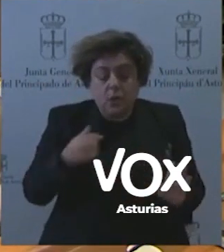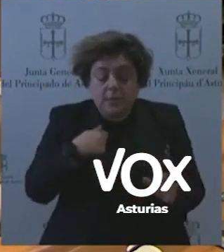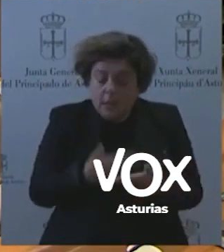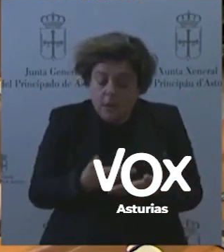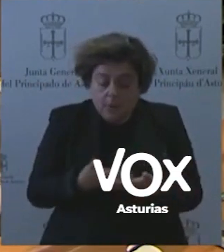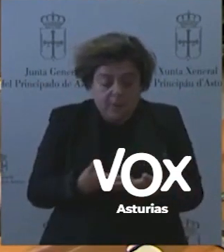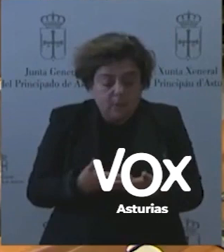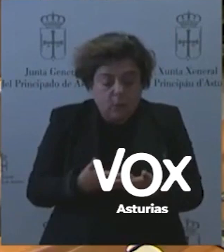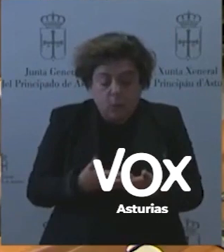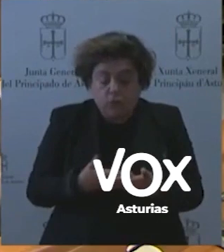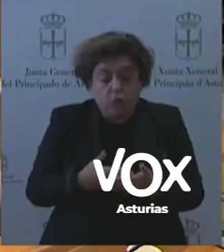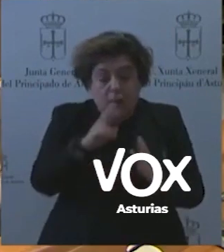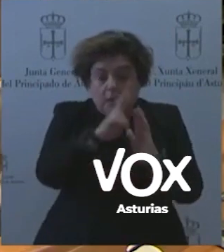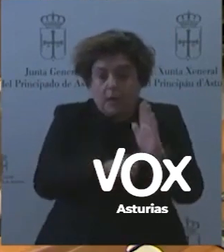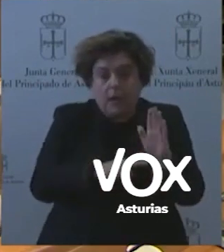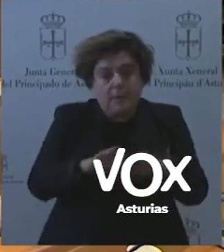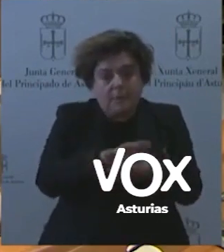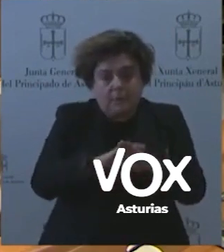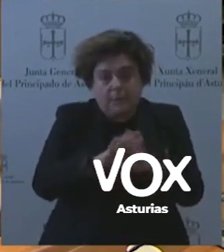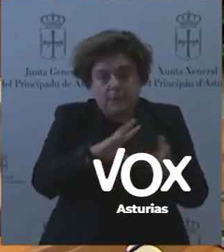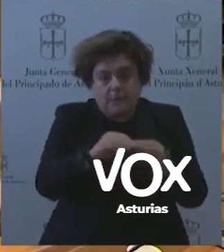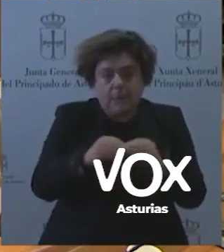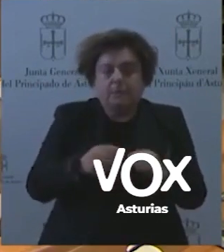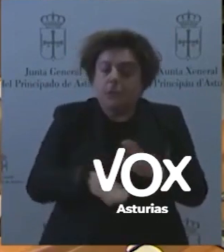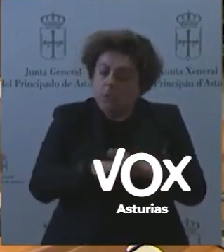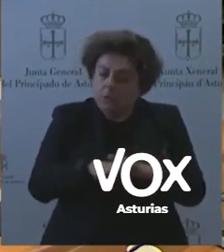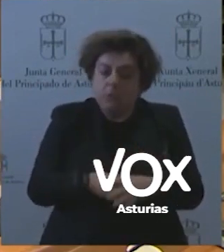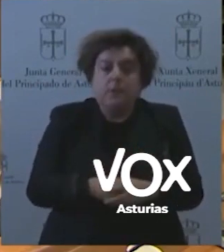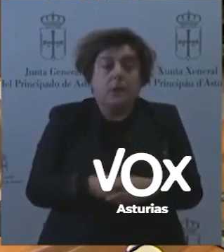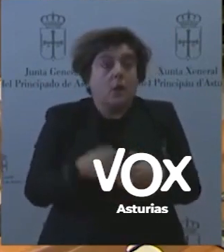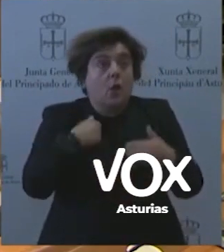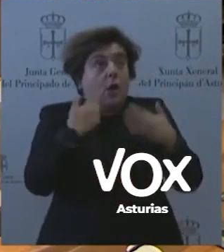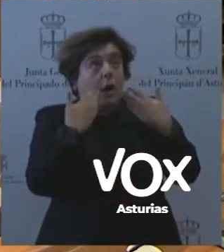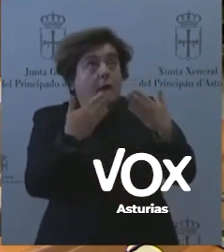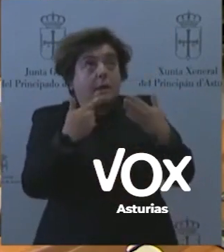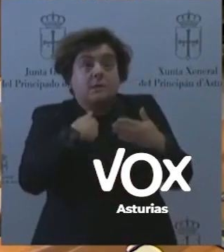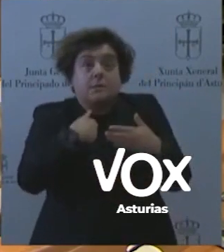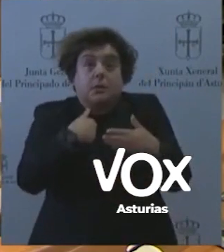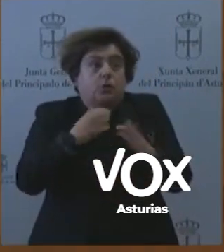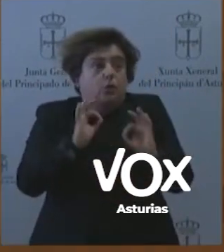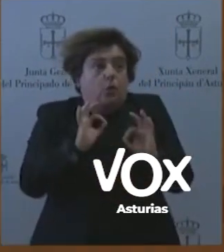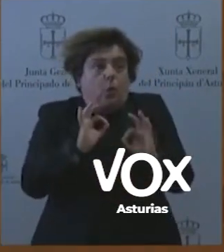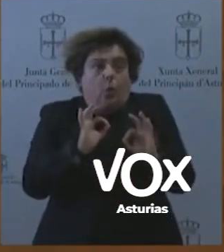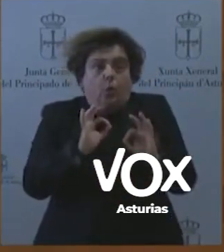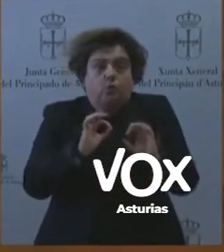Prosiga. Se lo agradezco, pero yo soy enormemente decoroso y estas declaraciones no son mías, son de